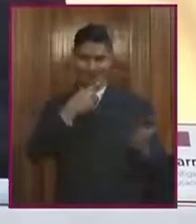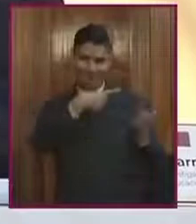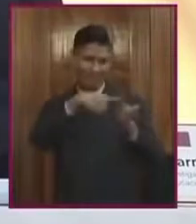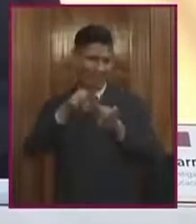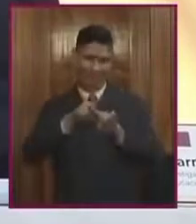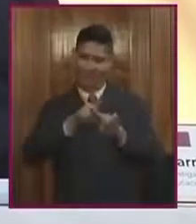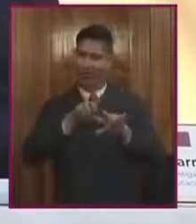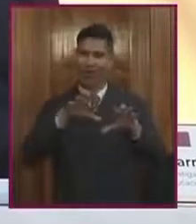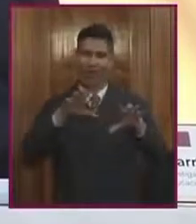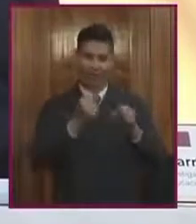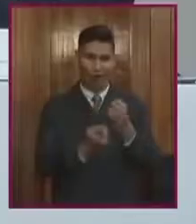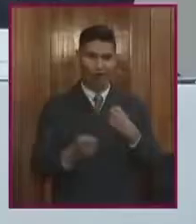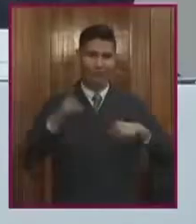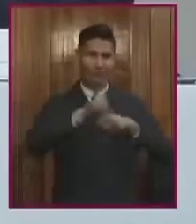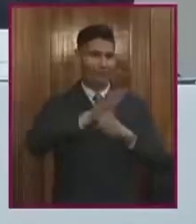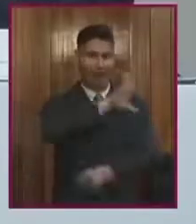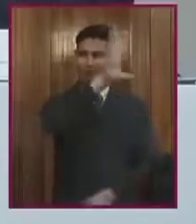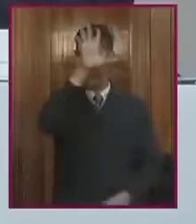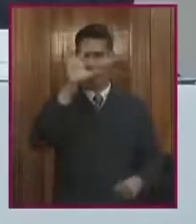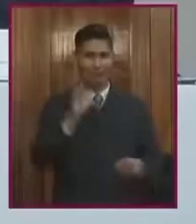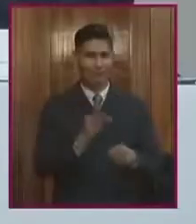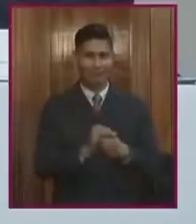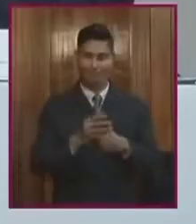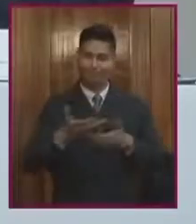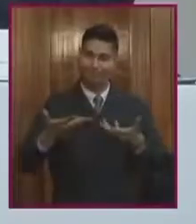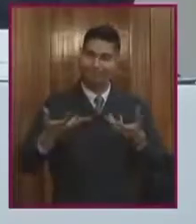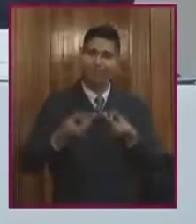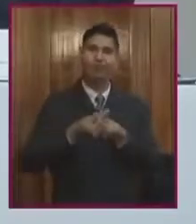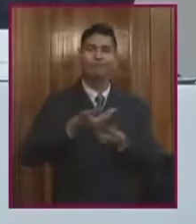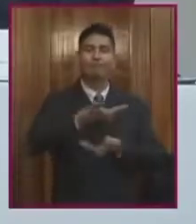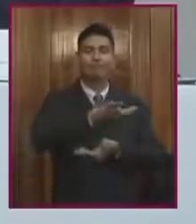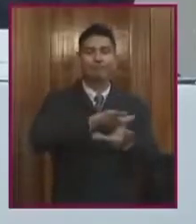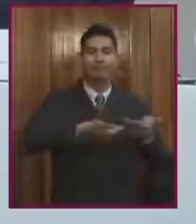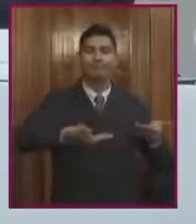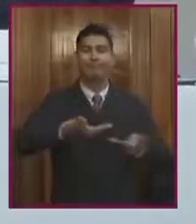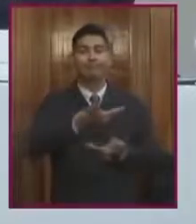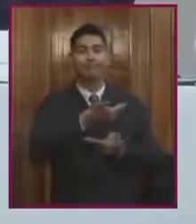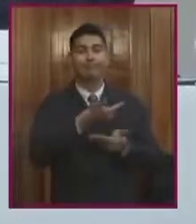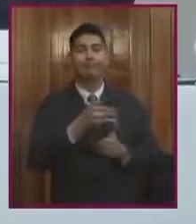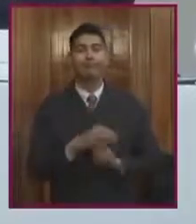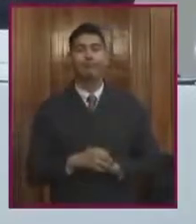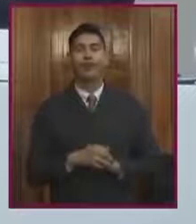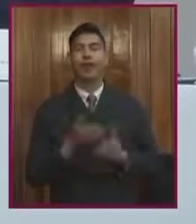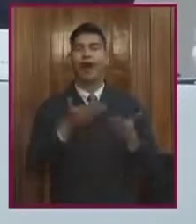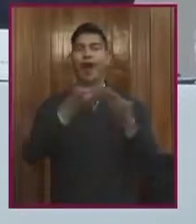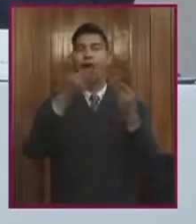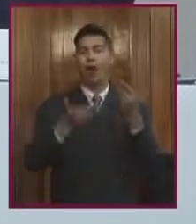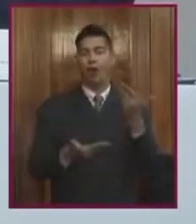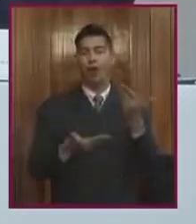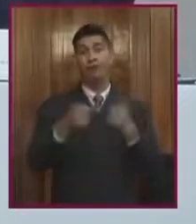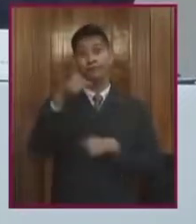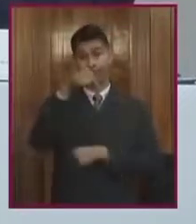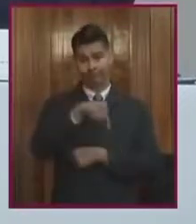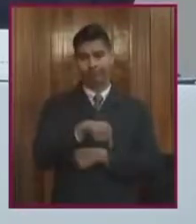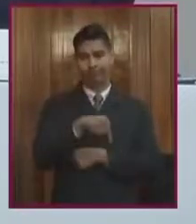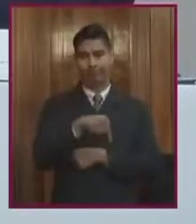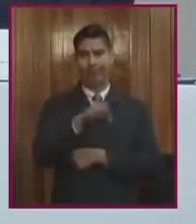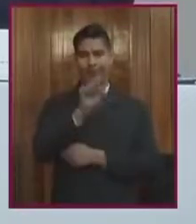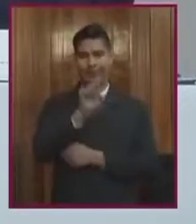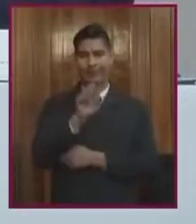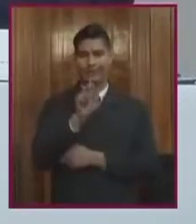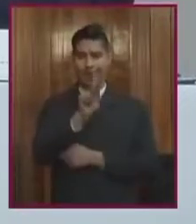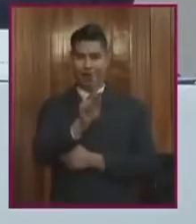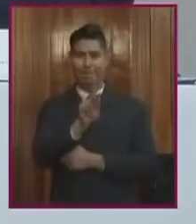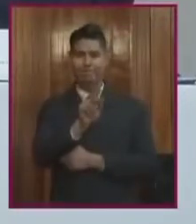en su conjunto. No podemos consentir que esta grandiosa institución, que tanto bienestar le